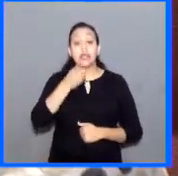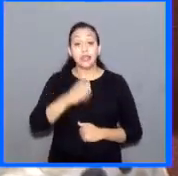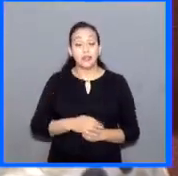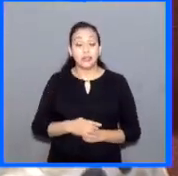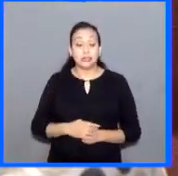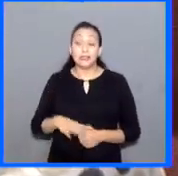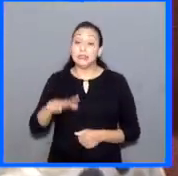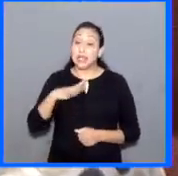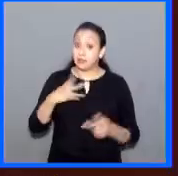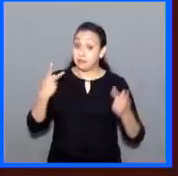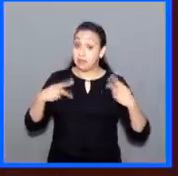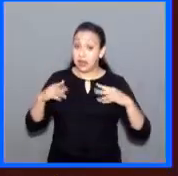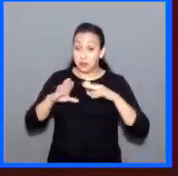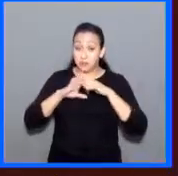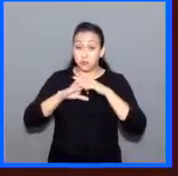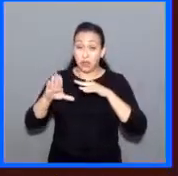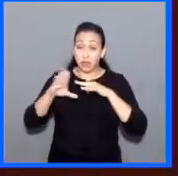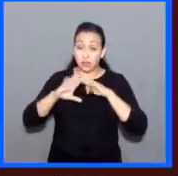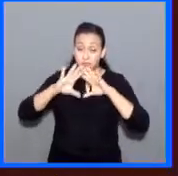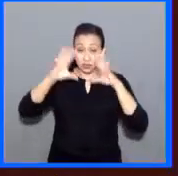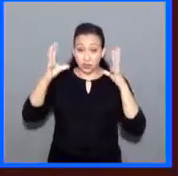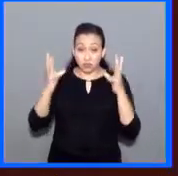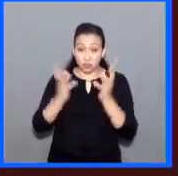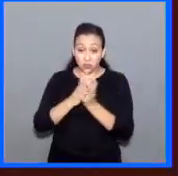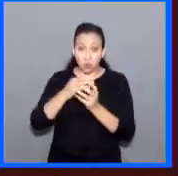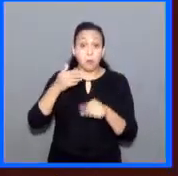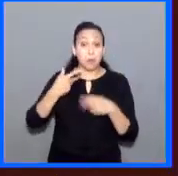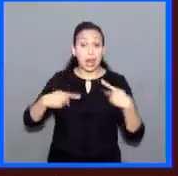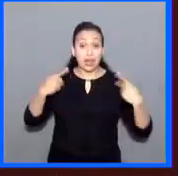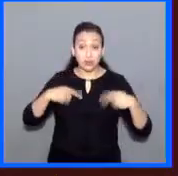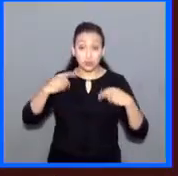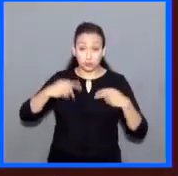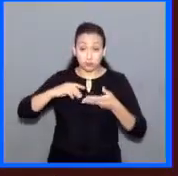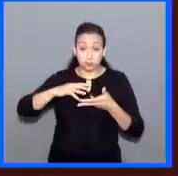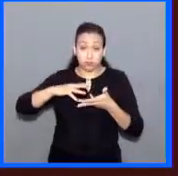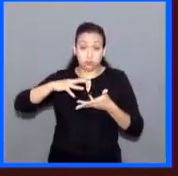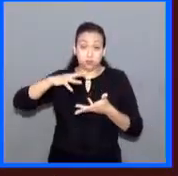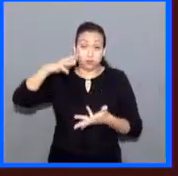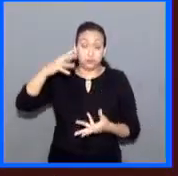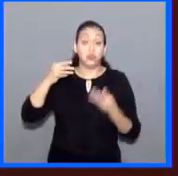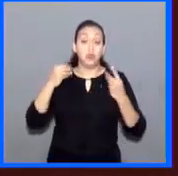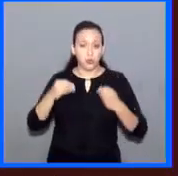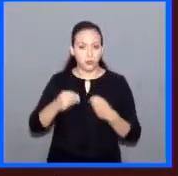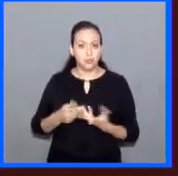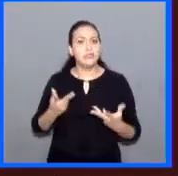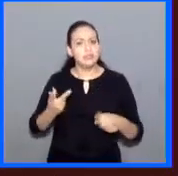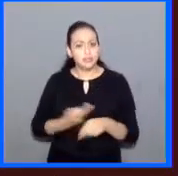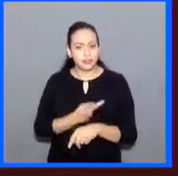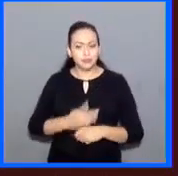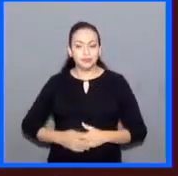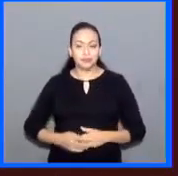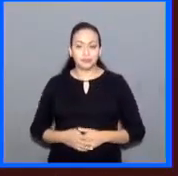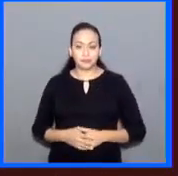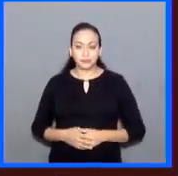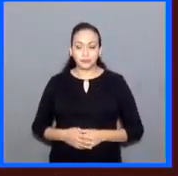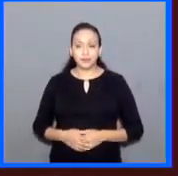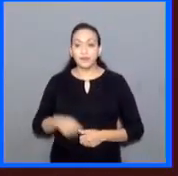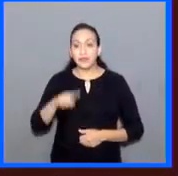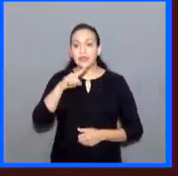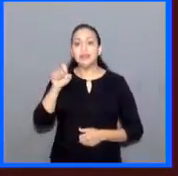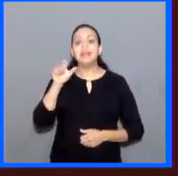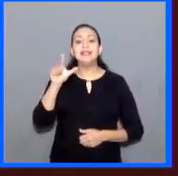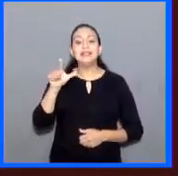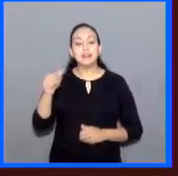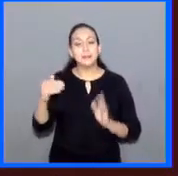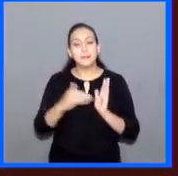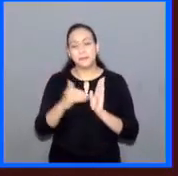personas migrantes en el mundo y del desafío que esta realidad representa. 117 millones de personas